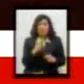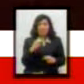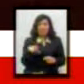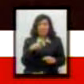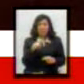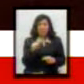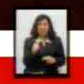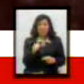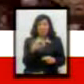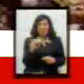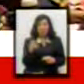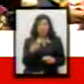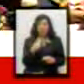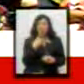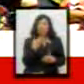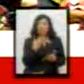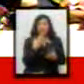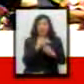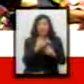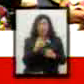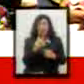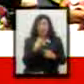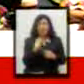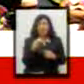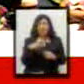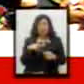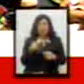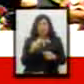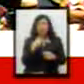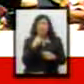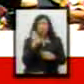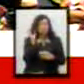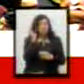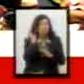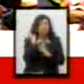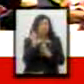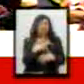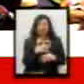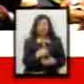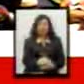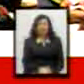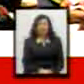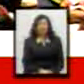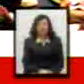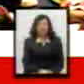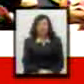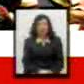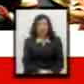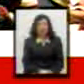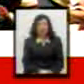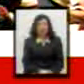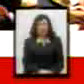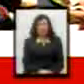política de la Molina he escuchado Atentamente las exposiciones y veo el interés de la doctora saeta desde